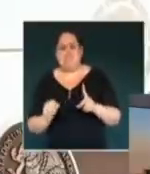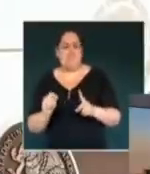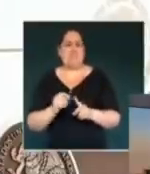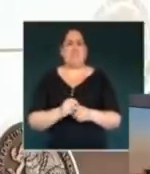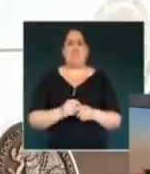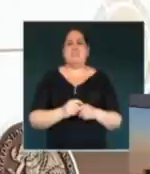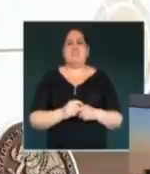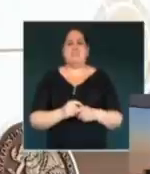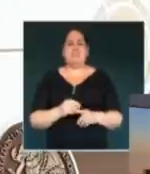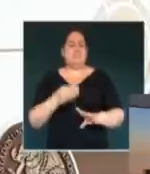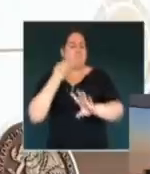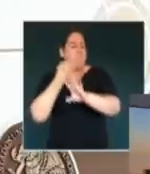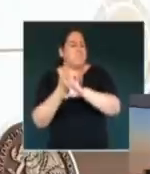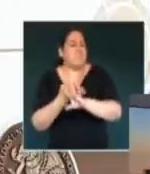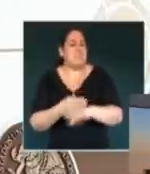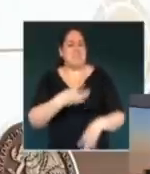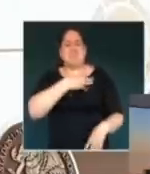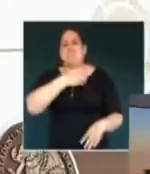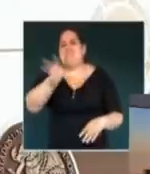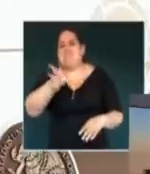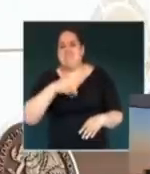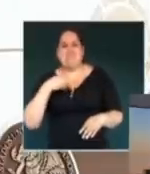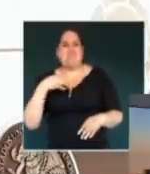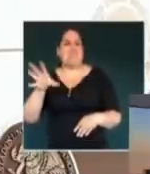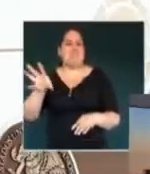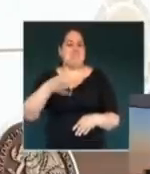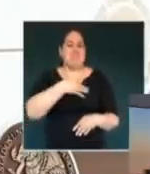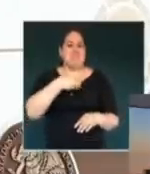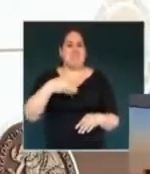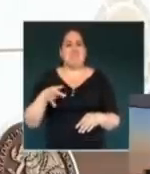pandemia. Estamos hablando de